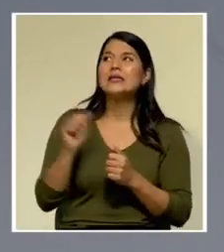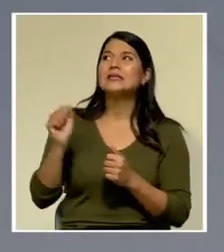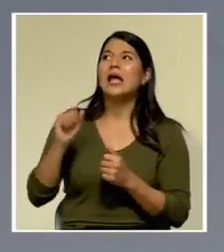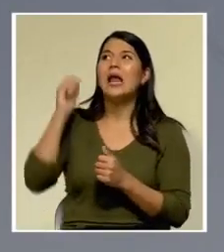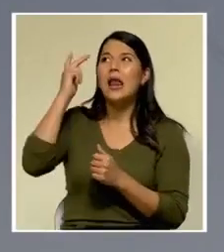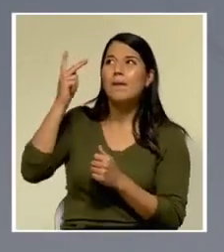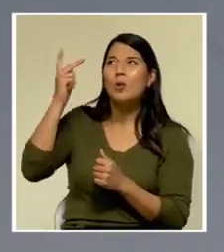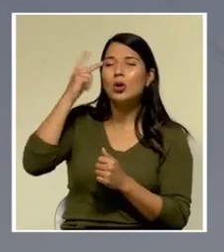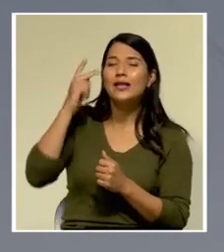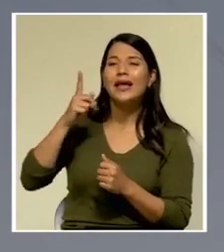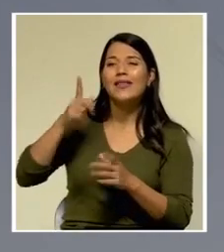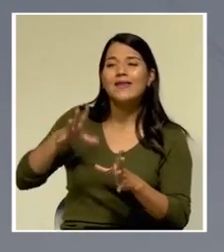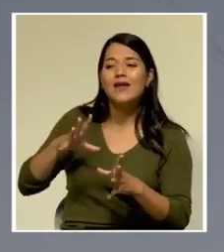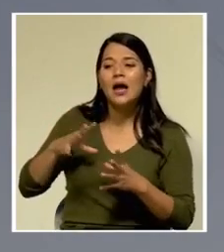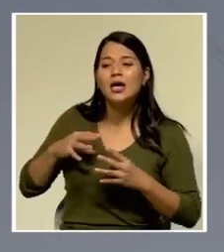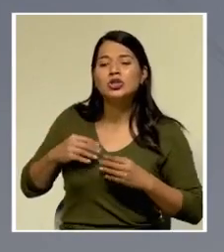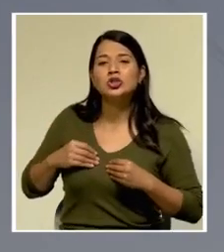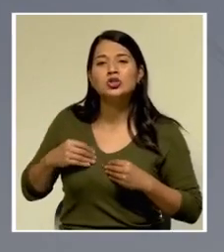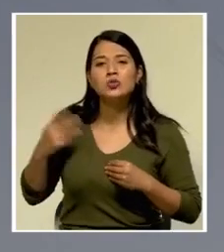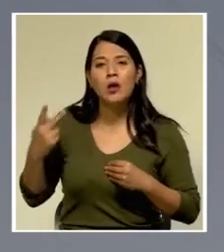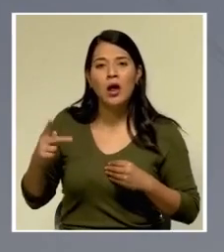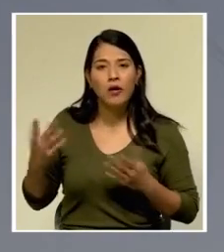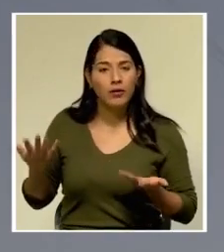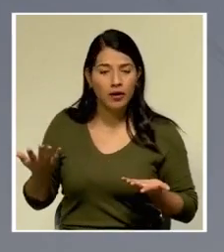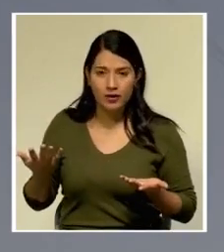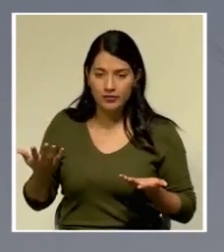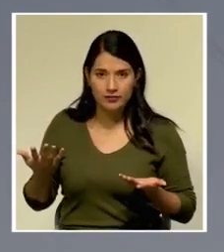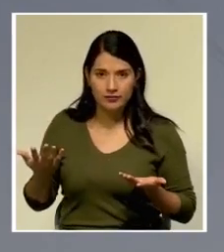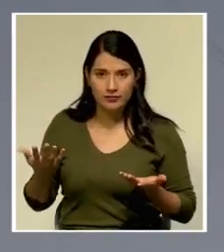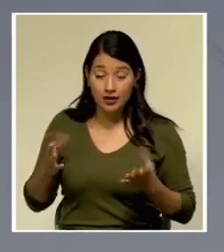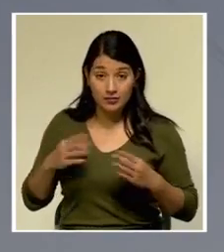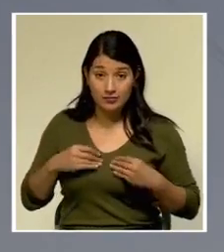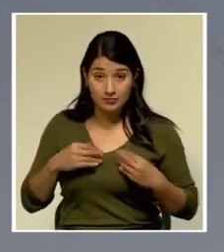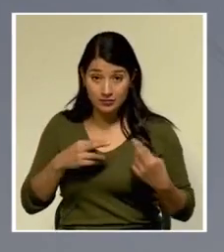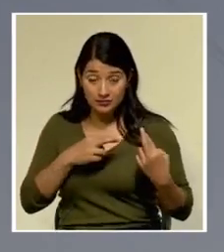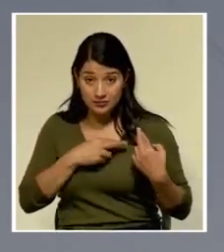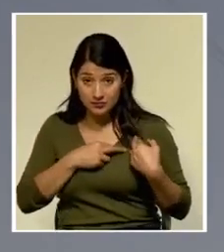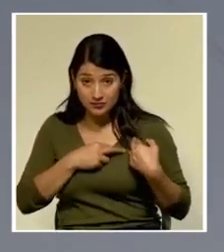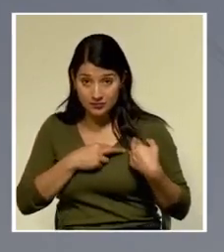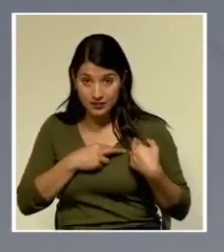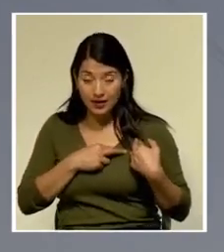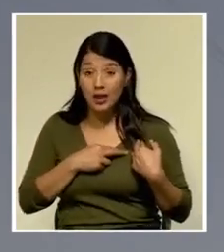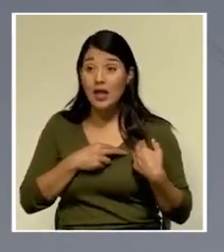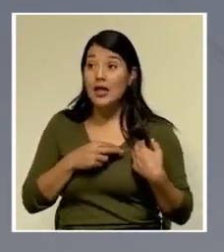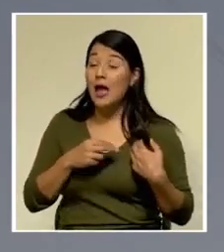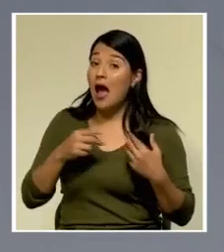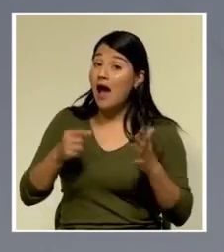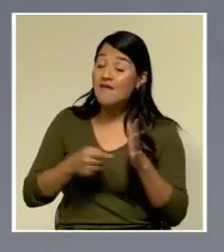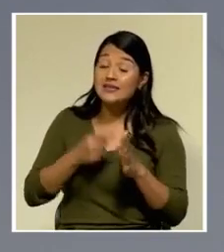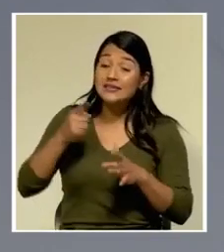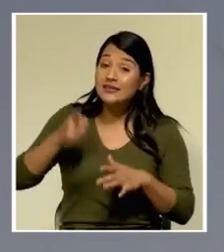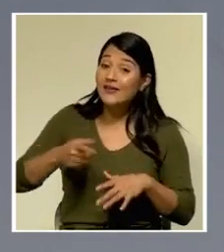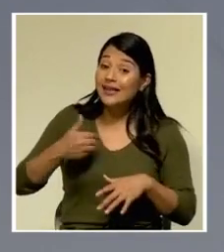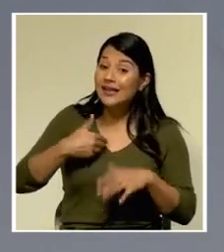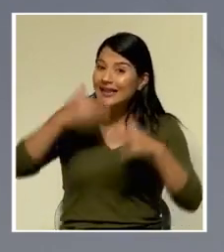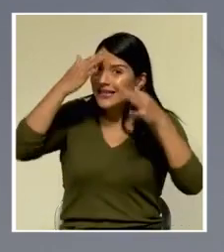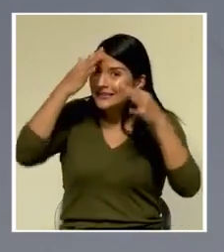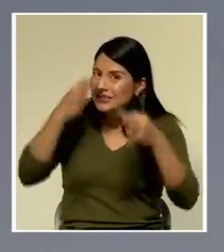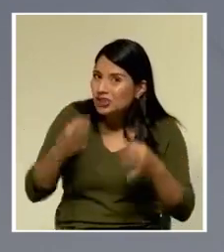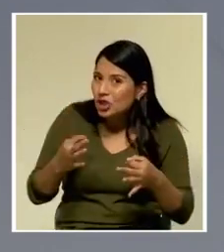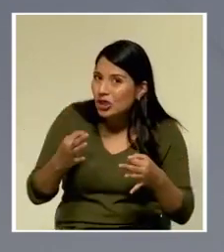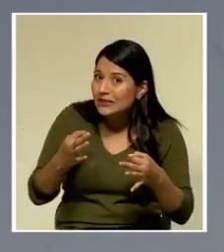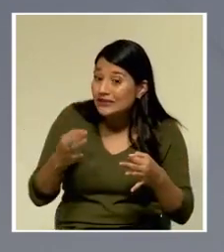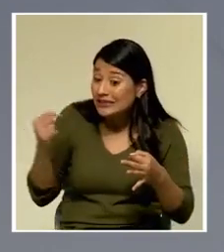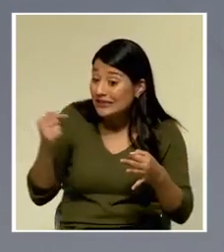utilice un término tan coloquial, supone tomar decisiones que no a todo el mundo le van a gustar,